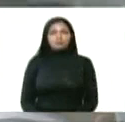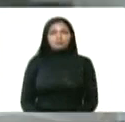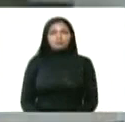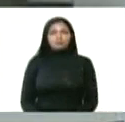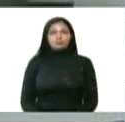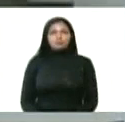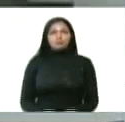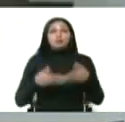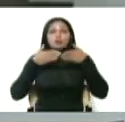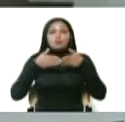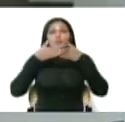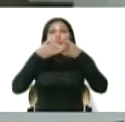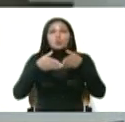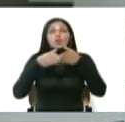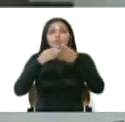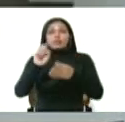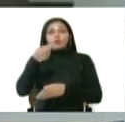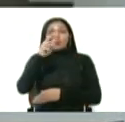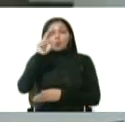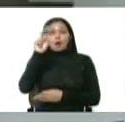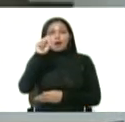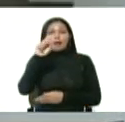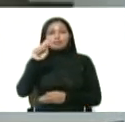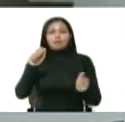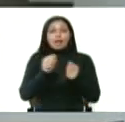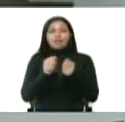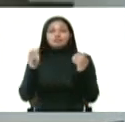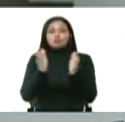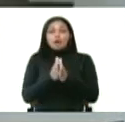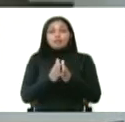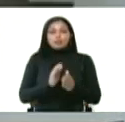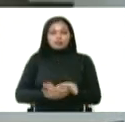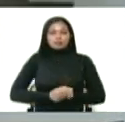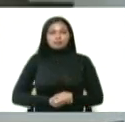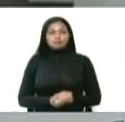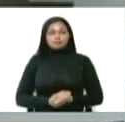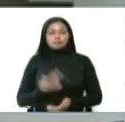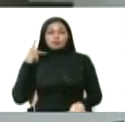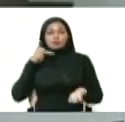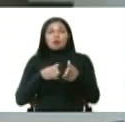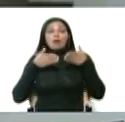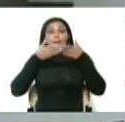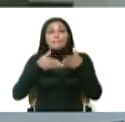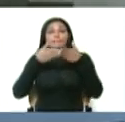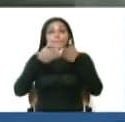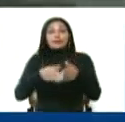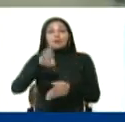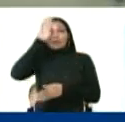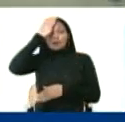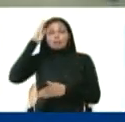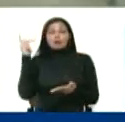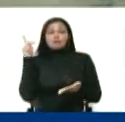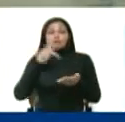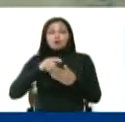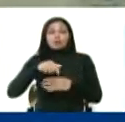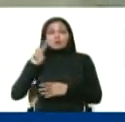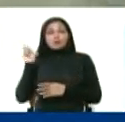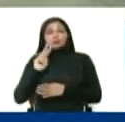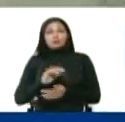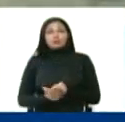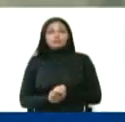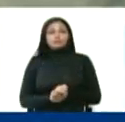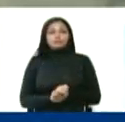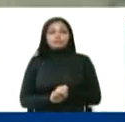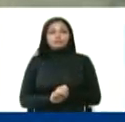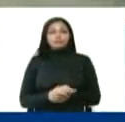del puerto de Guanta, en el estado de Anzoátegui. Ahí llegó el barco desde Alemania, con todos